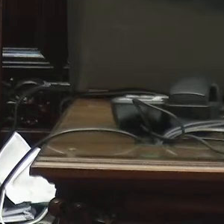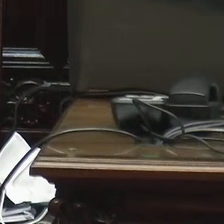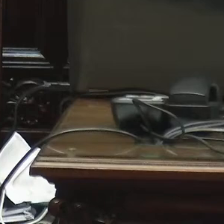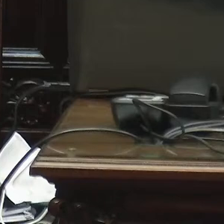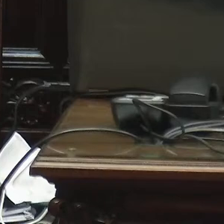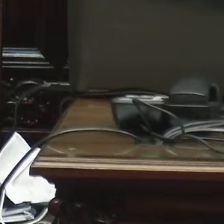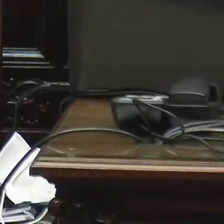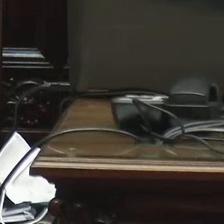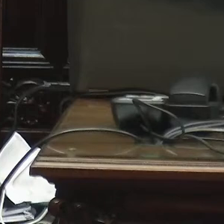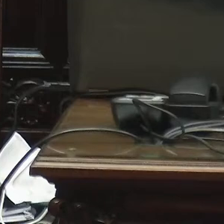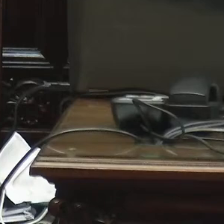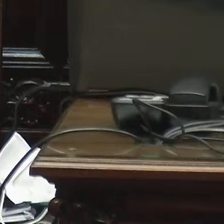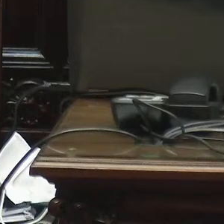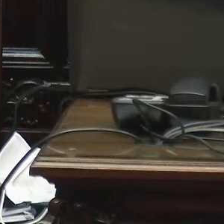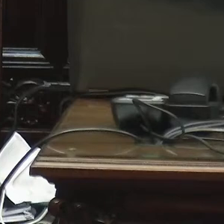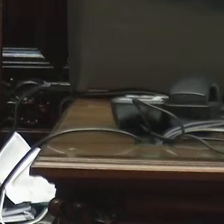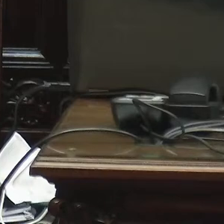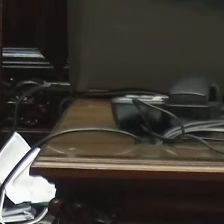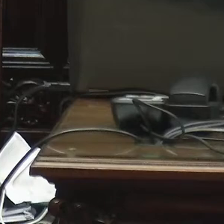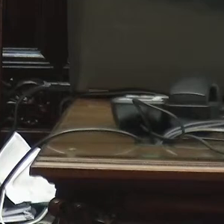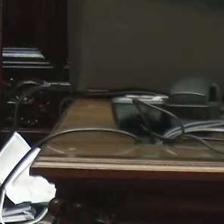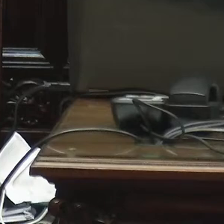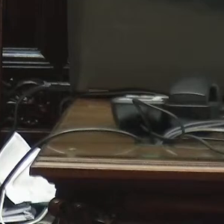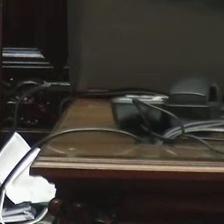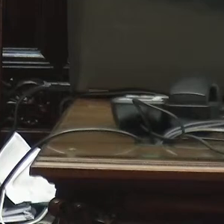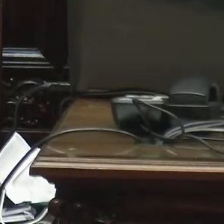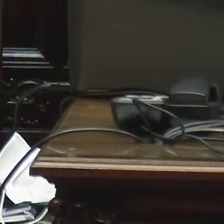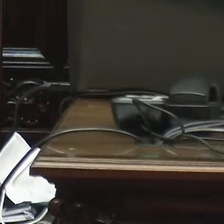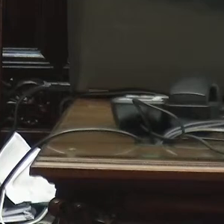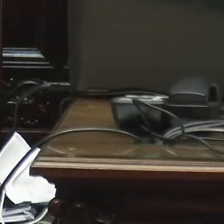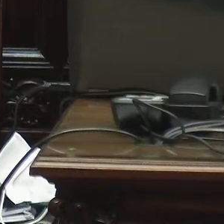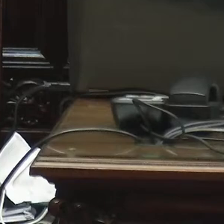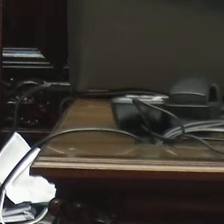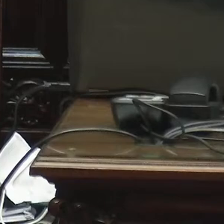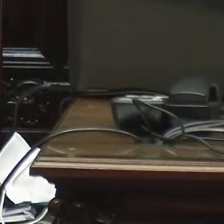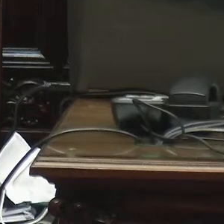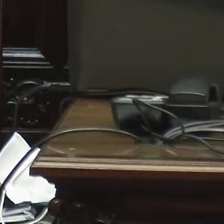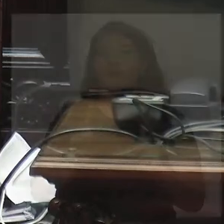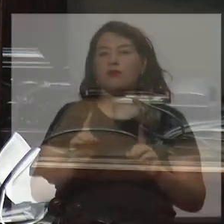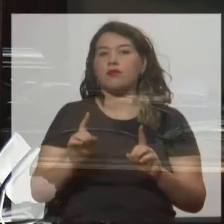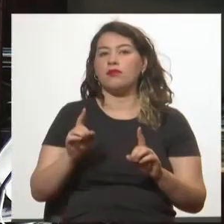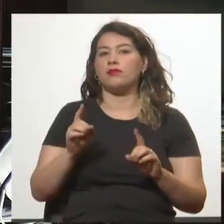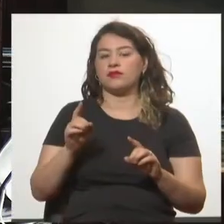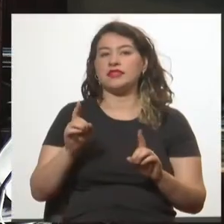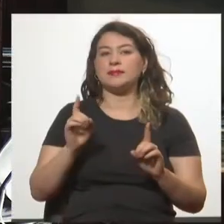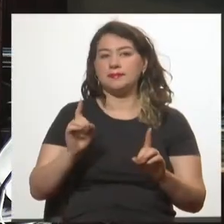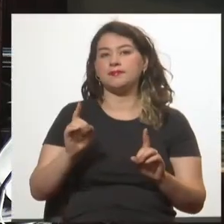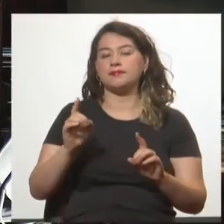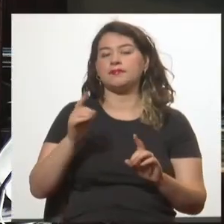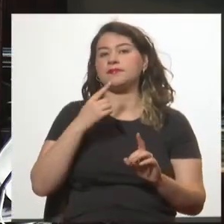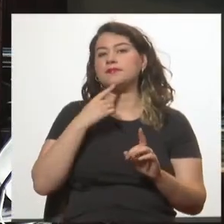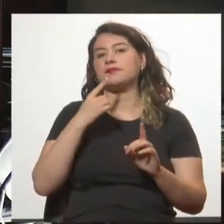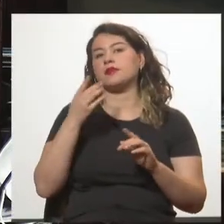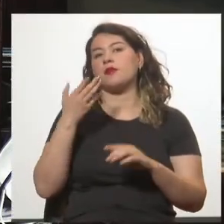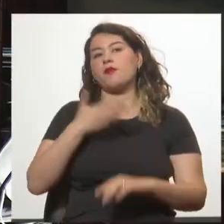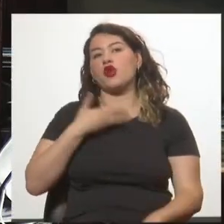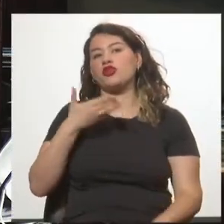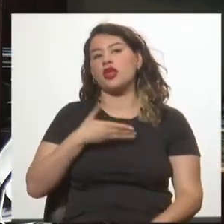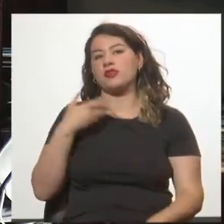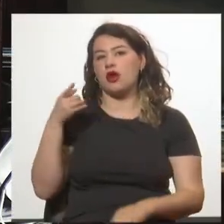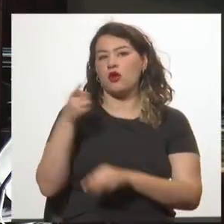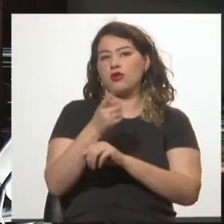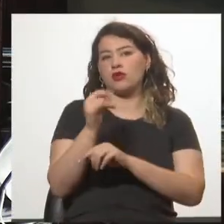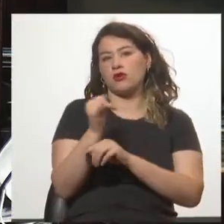del artículo 119 la constitución de la república y que así lo hará en señal de protesta institucional un asunto del